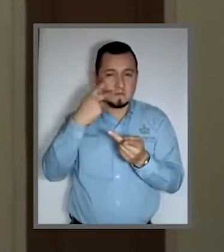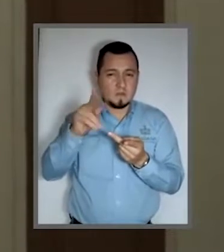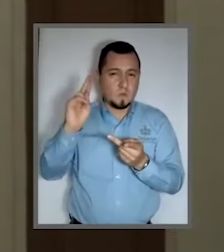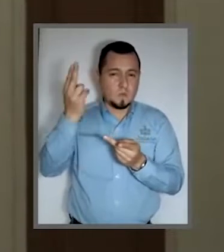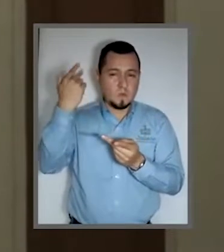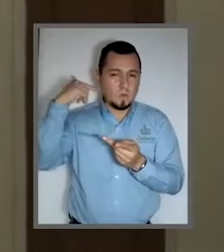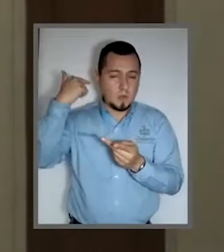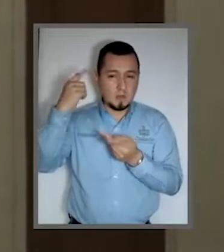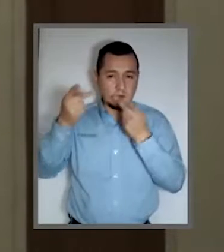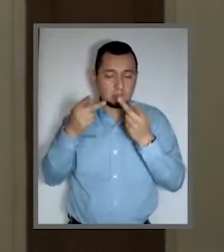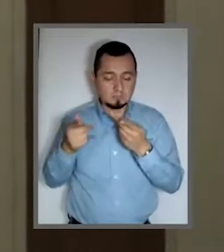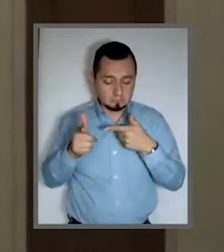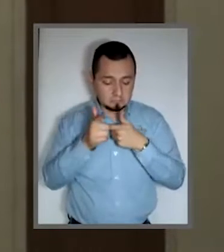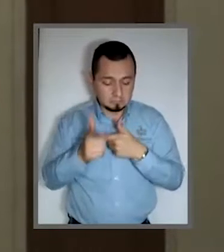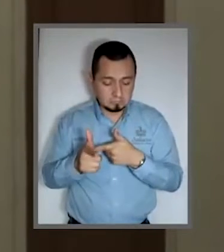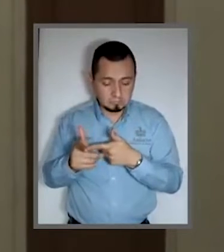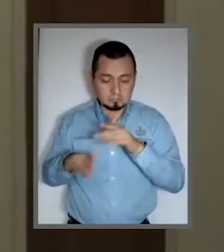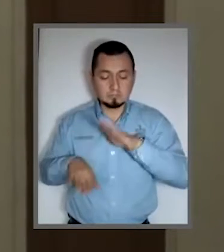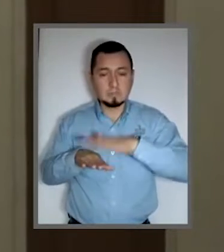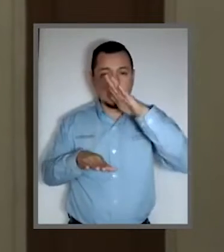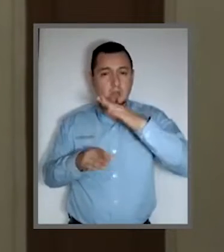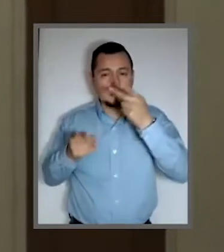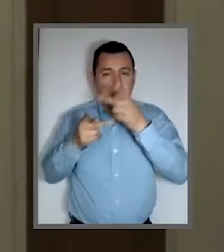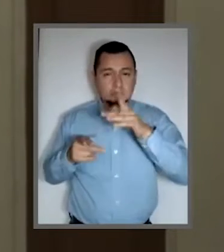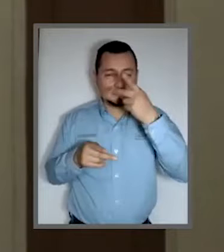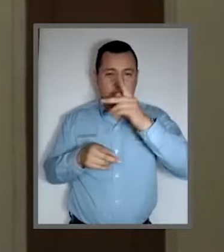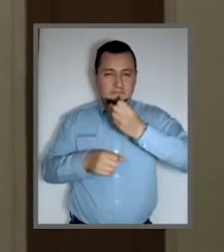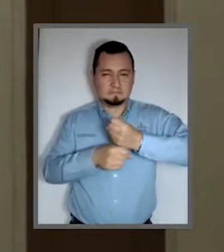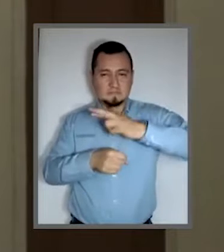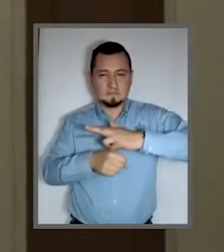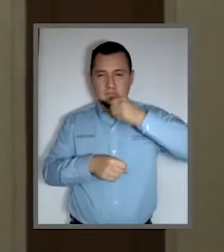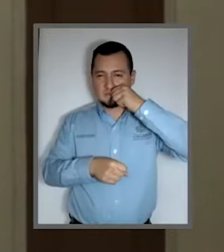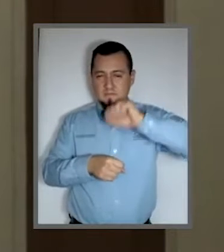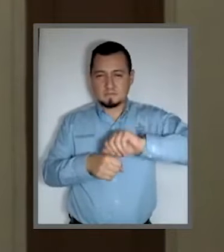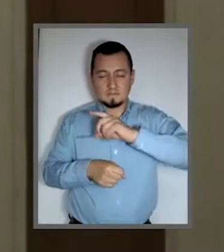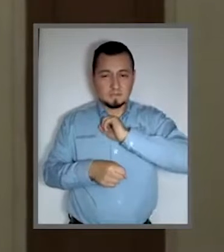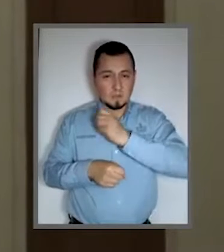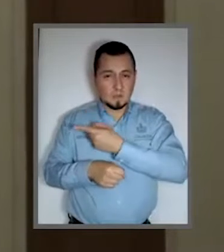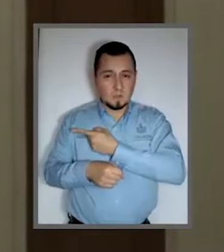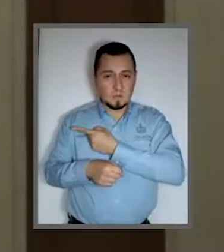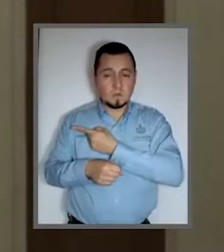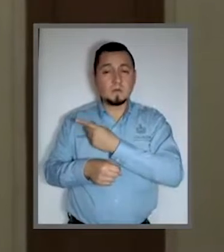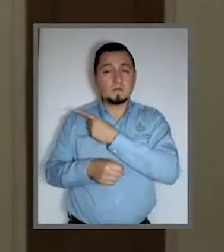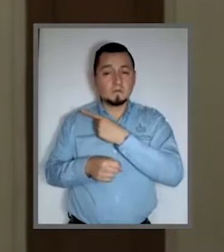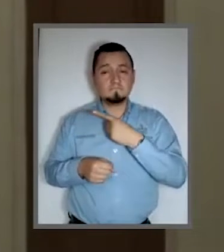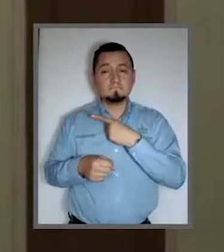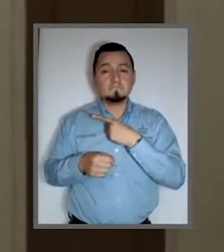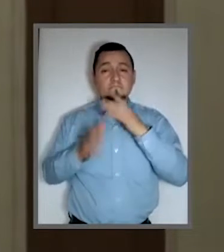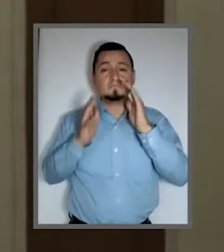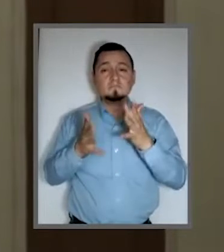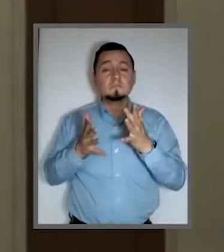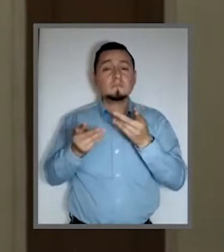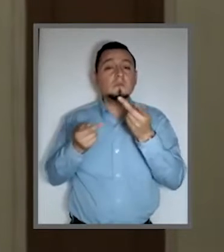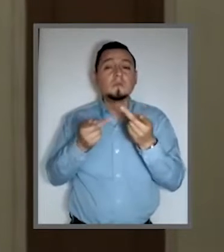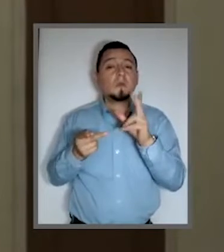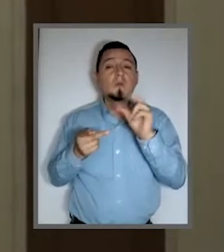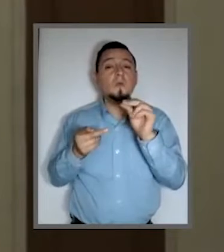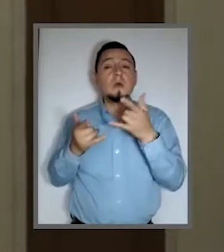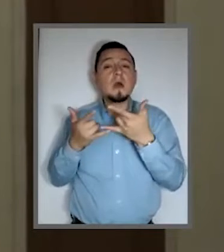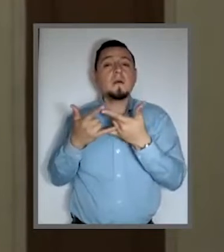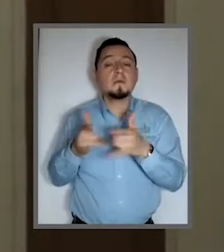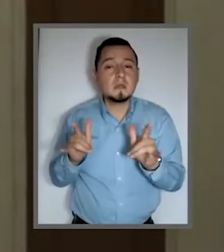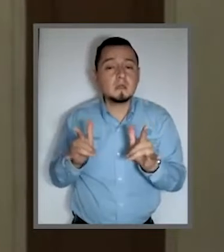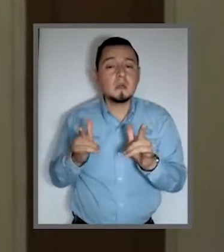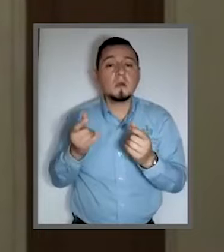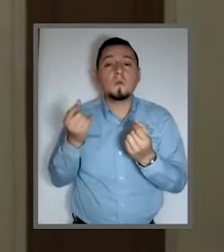rector y nos lo comentó también el secretario de Salud, que se cierren los giros que no se tenían que abrir, porque